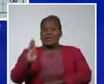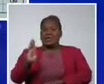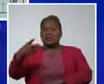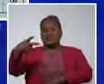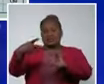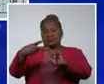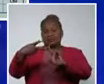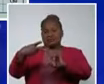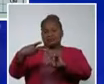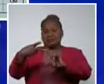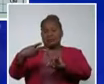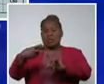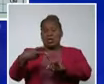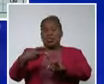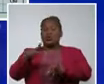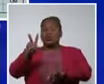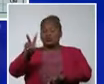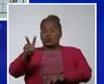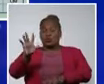acumulan